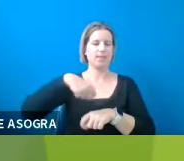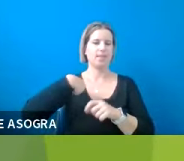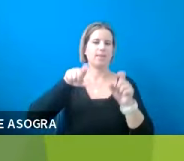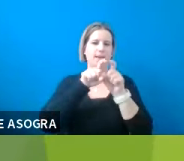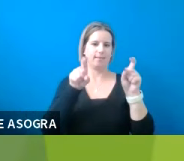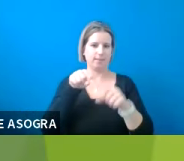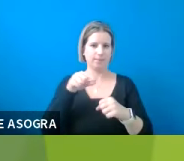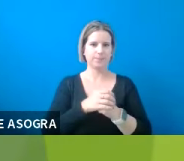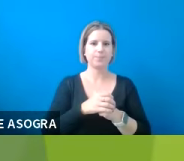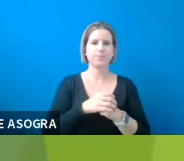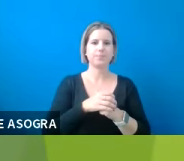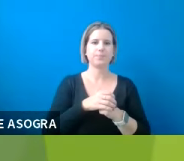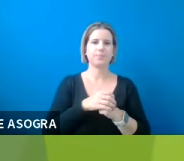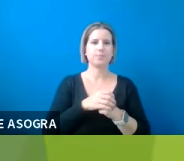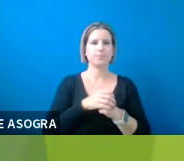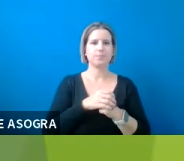entidad.